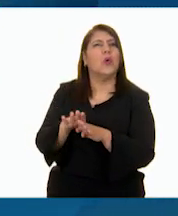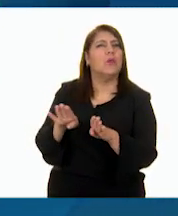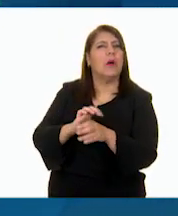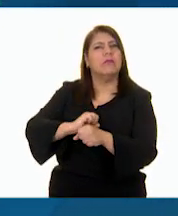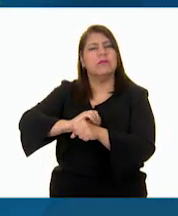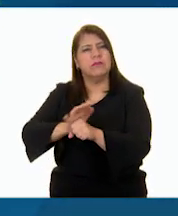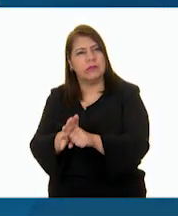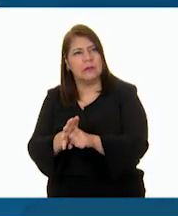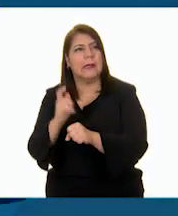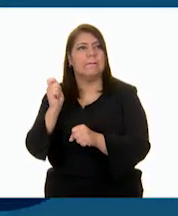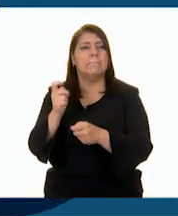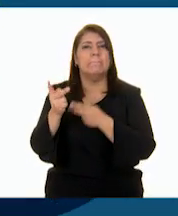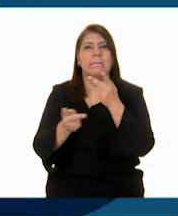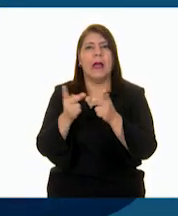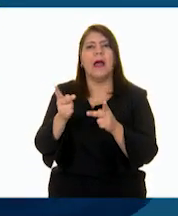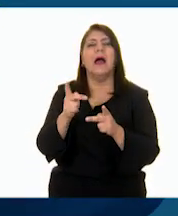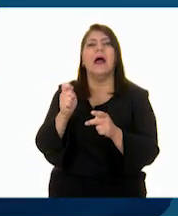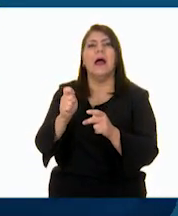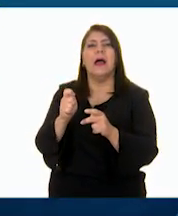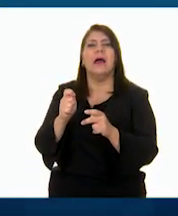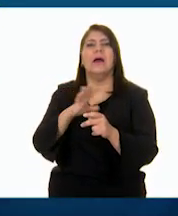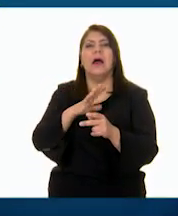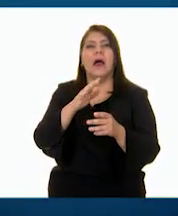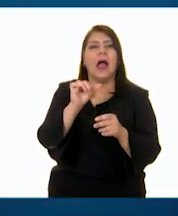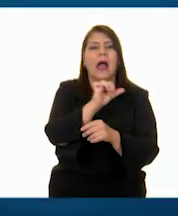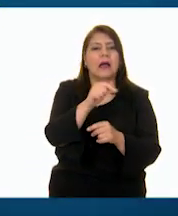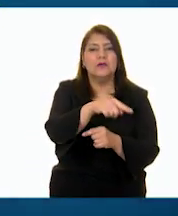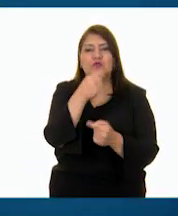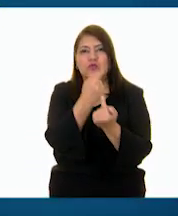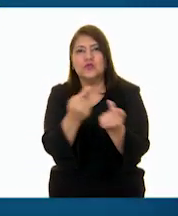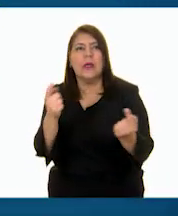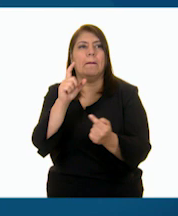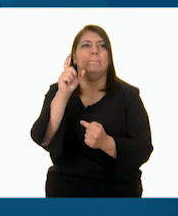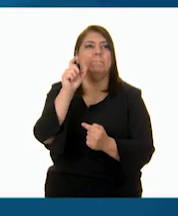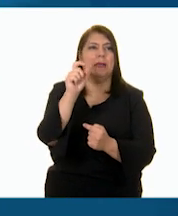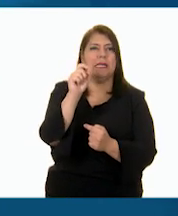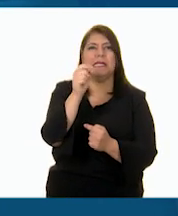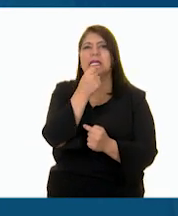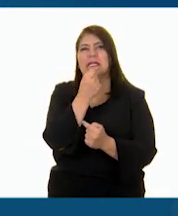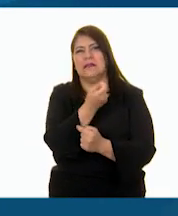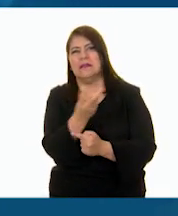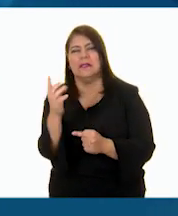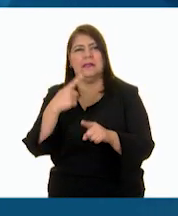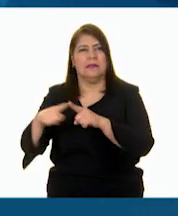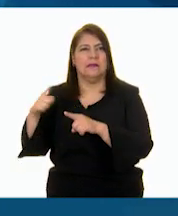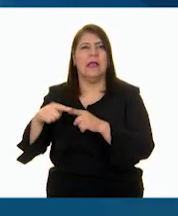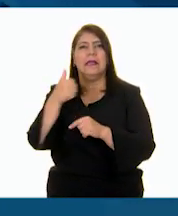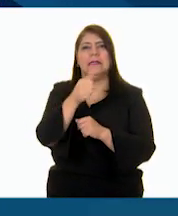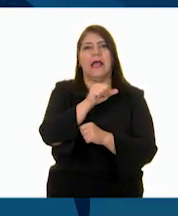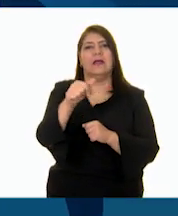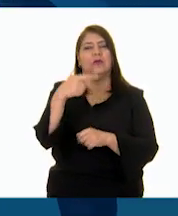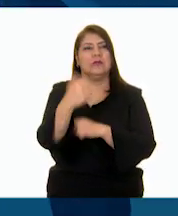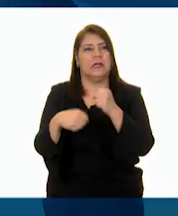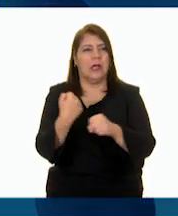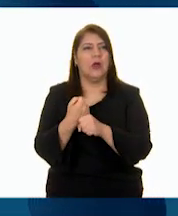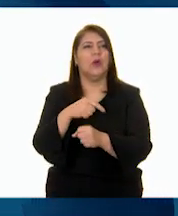Encuesta aplicada a 20 niños de entre 6 y 12 años de edad de las colonias El Rosal y Santa